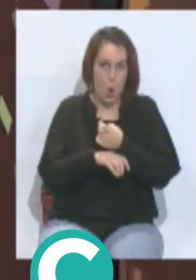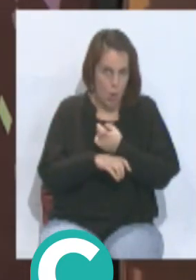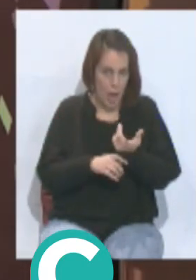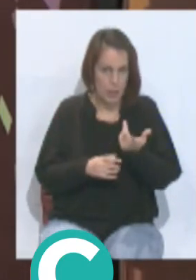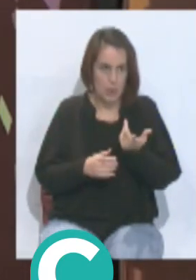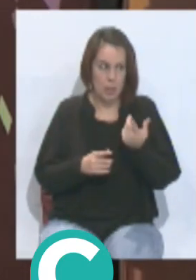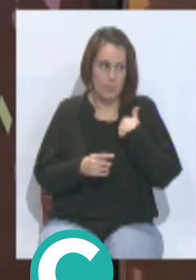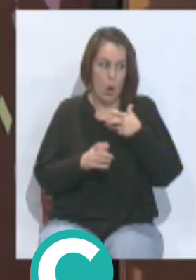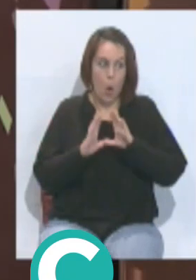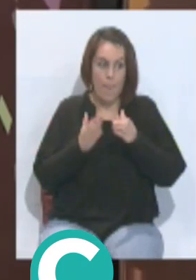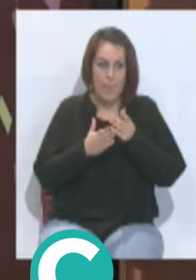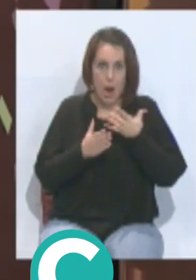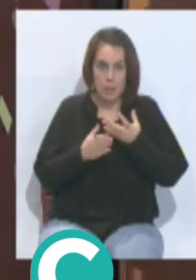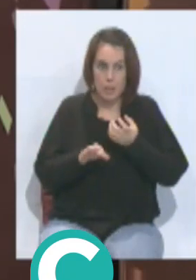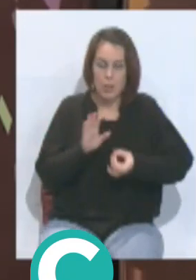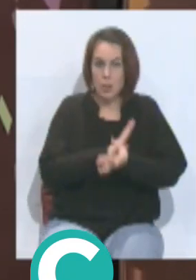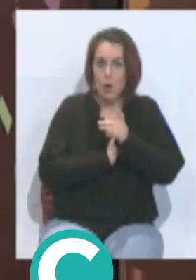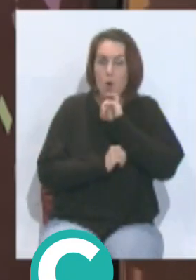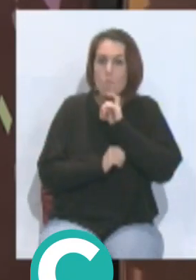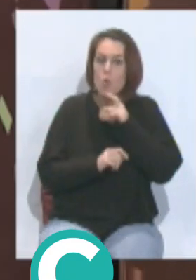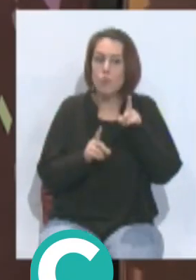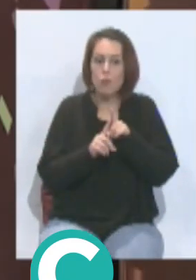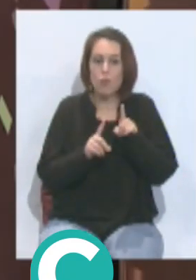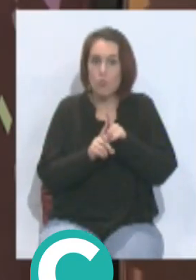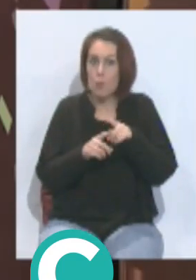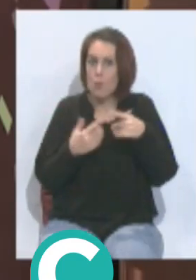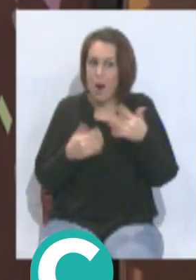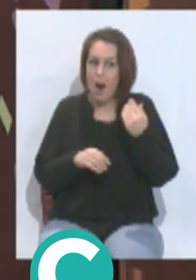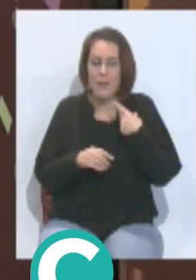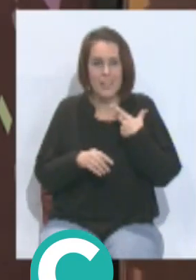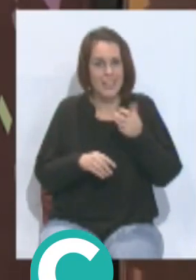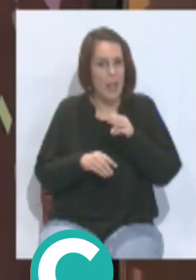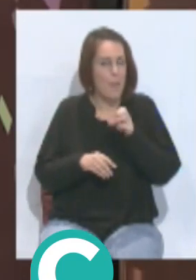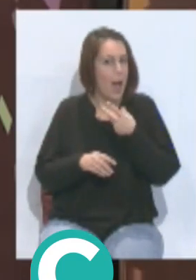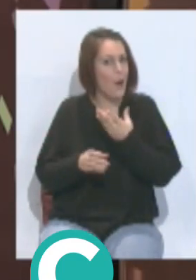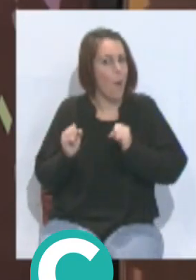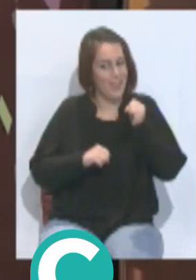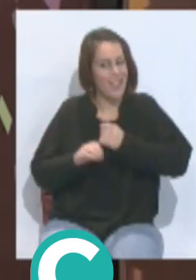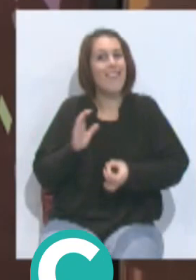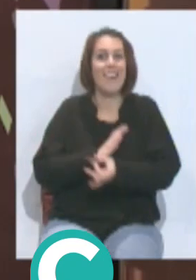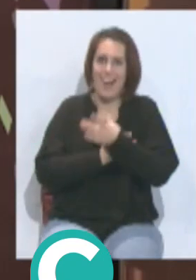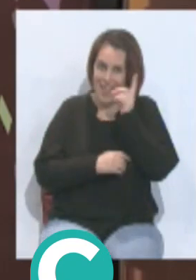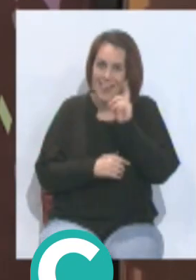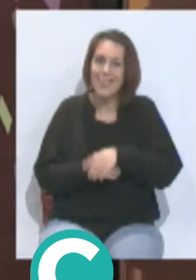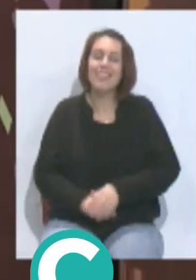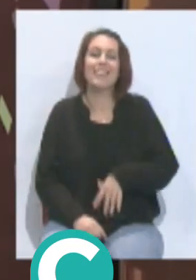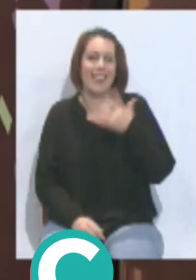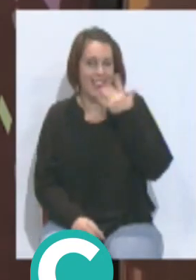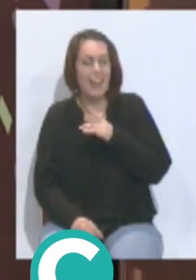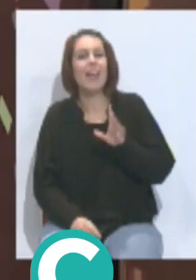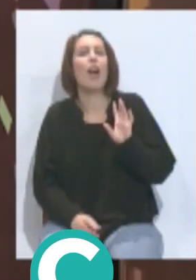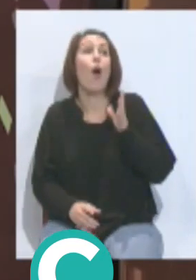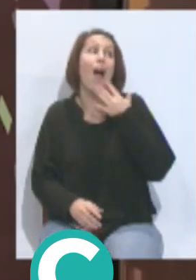montar una comparsa. Creo que estás tirando piedras sobre tu propio tejado, Miguel, porque te va a salir mucha competencia de ahí. Bueno,